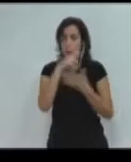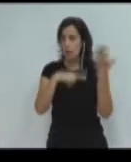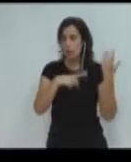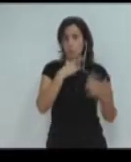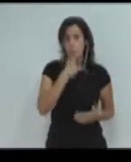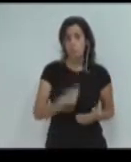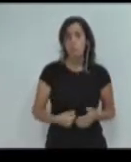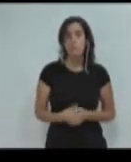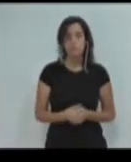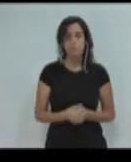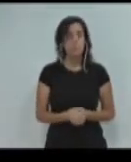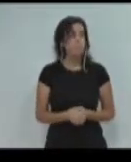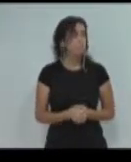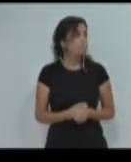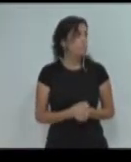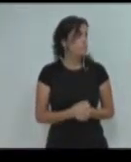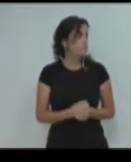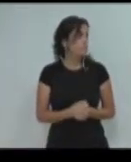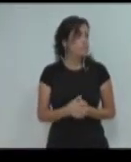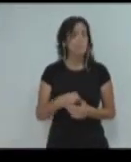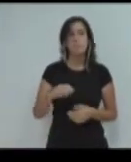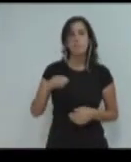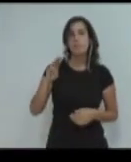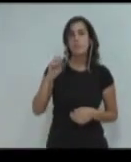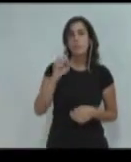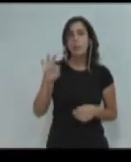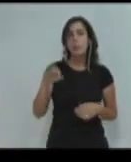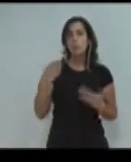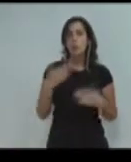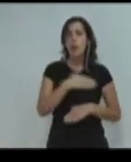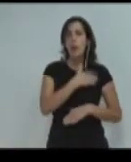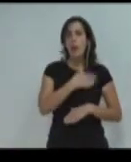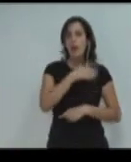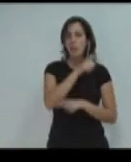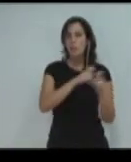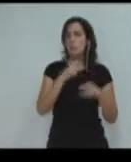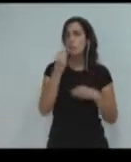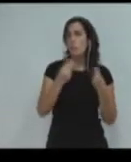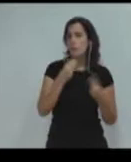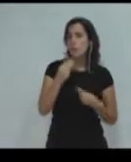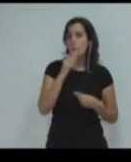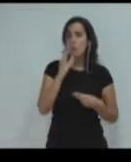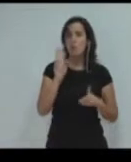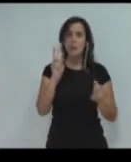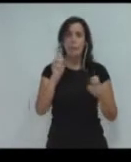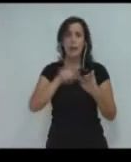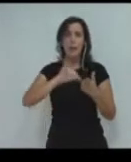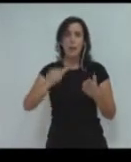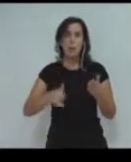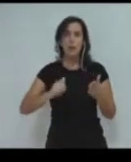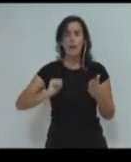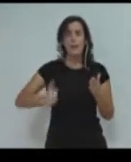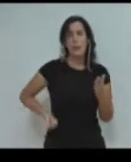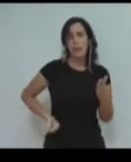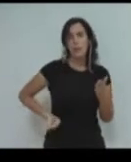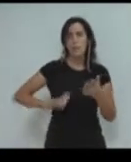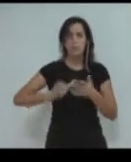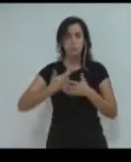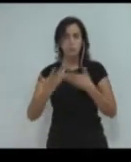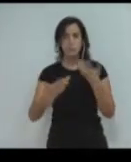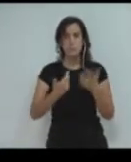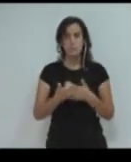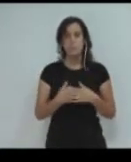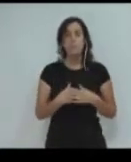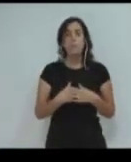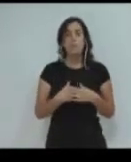leer. Yo me pregunto qué piensan los académicos con la riqueza del lenguaje. Bueno,